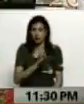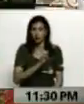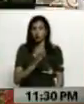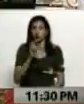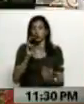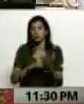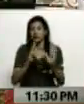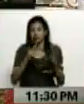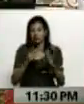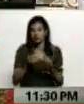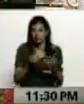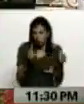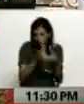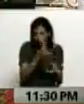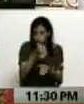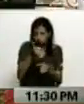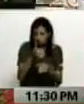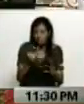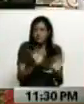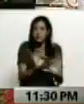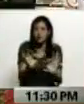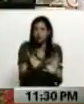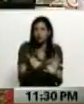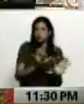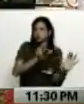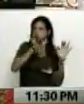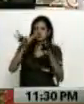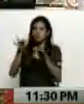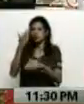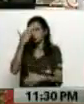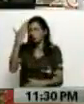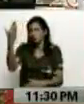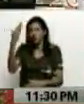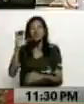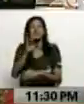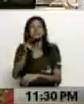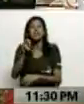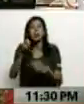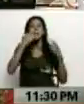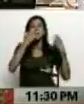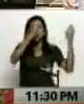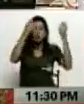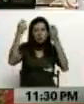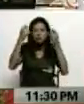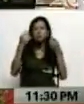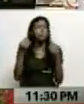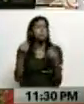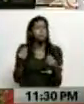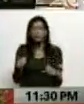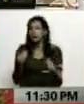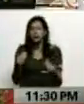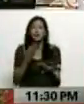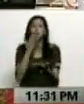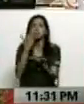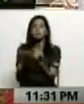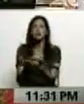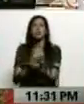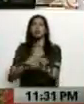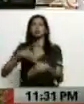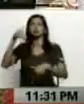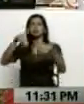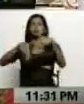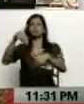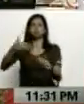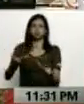2017 está planificada por la ultraderecha una manifestación a las puertas del Consejo Nacional electoral con el objetivo de